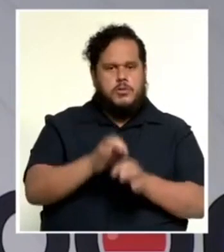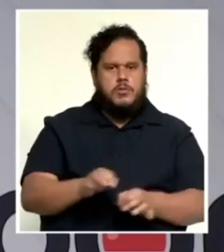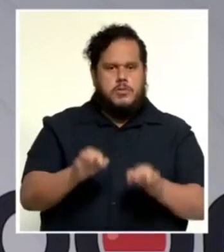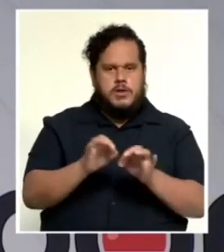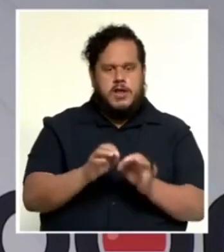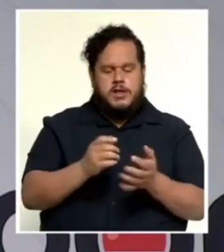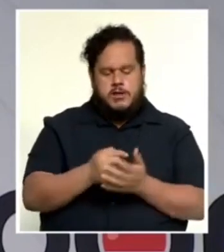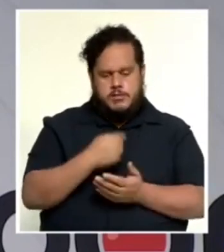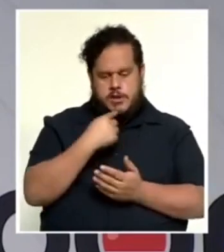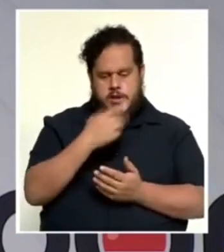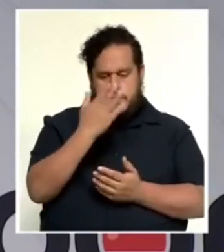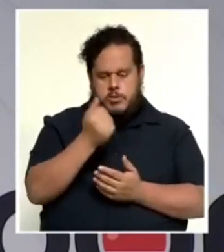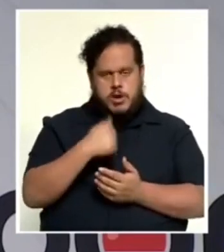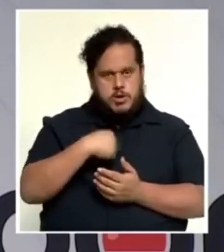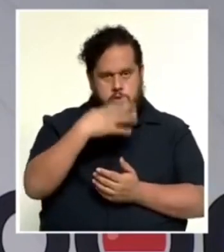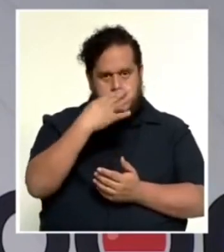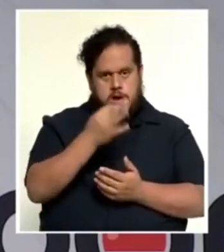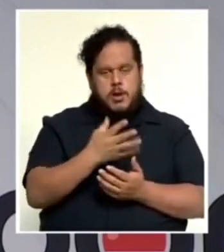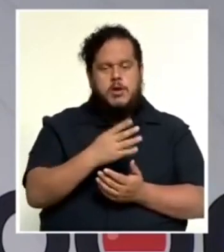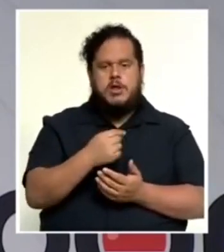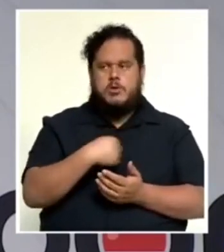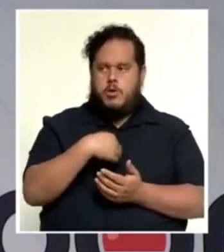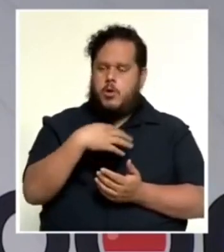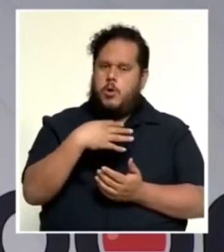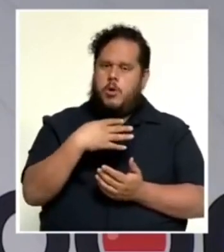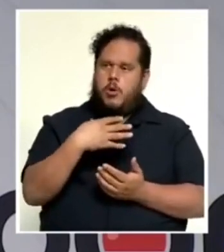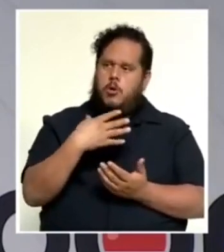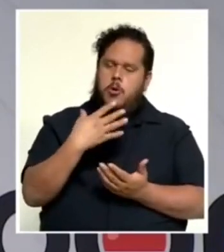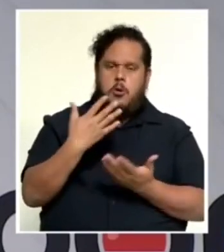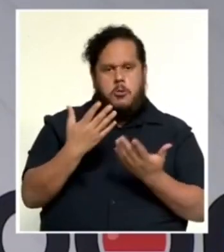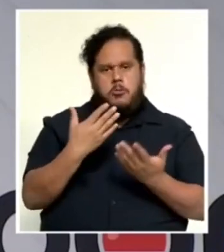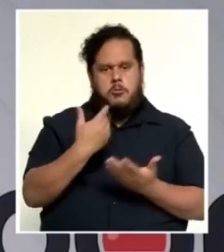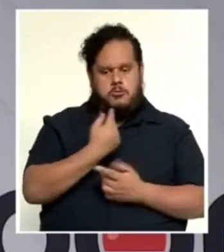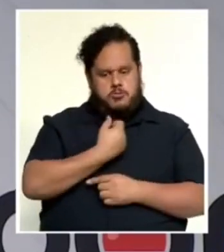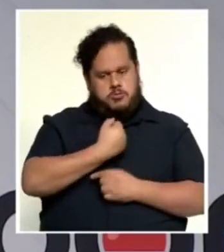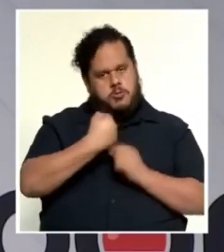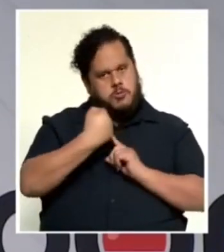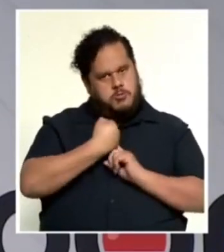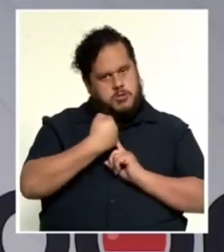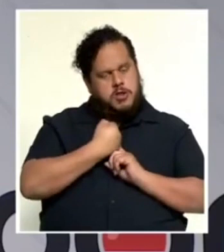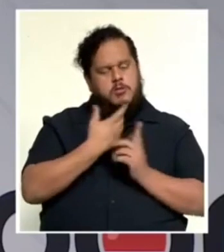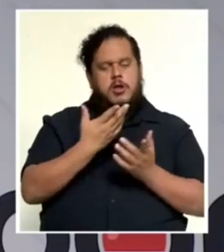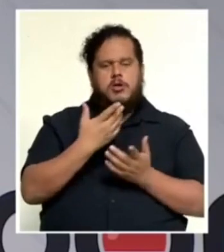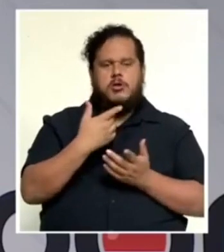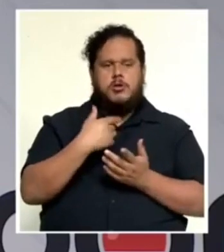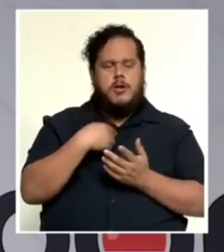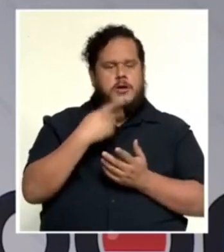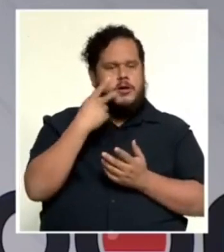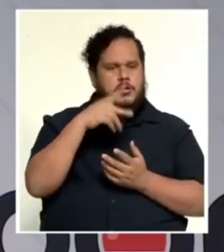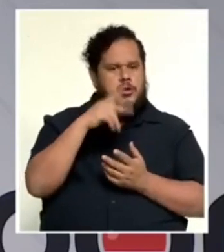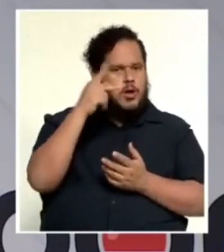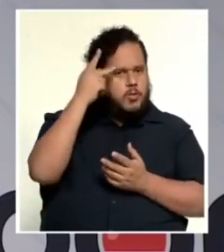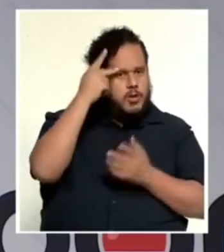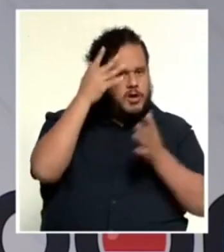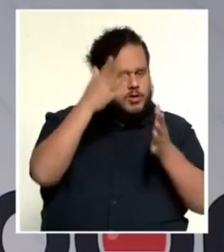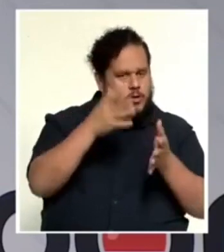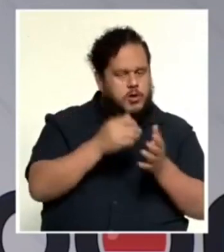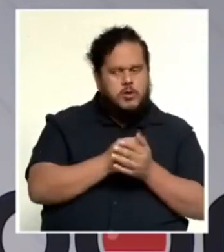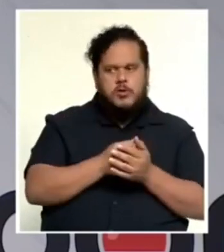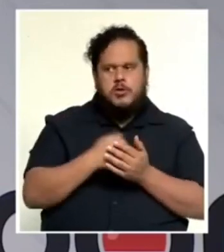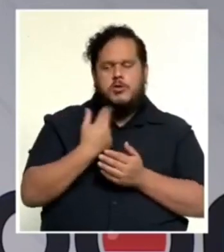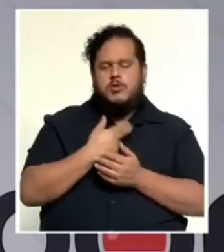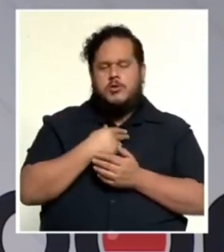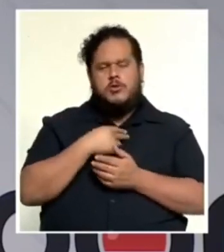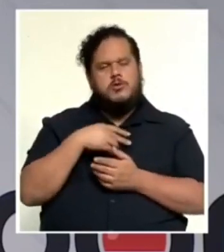se menciona, porque creo y me considero también pues víctima. Los politólogos, los generadores de opinión, generalmente